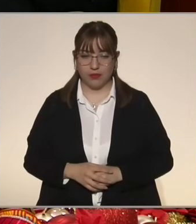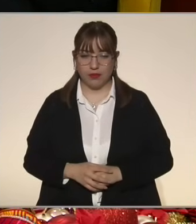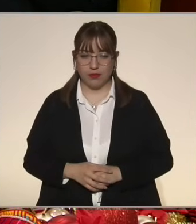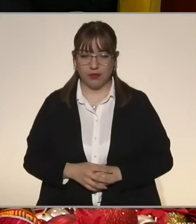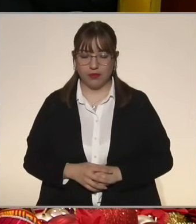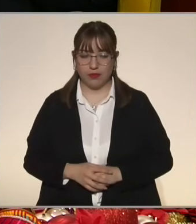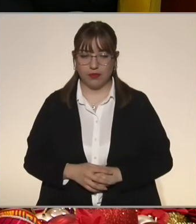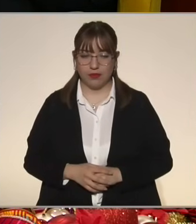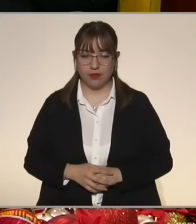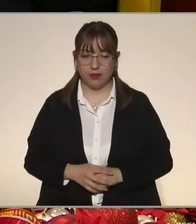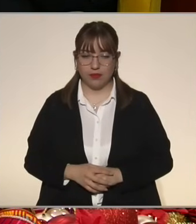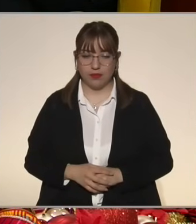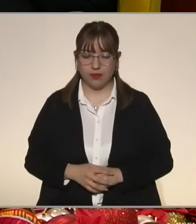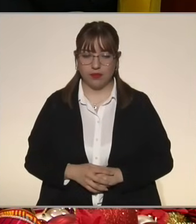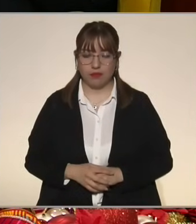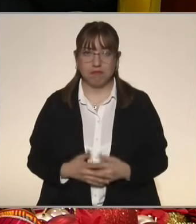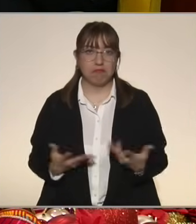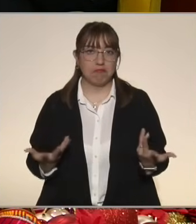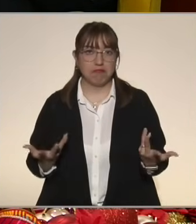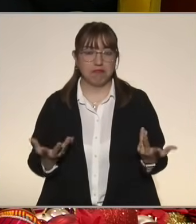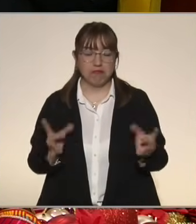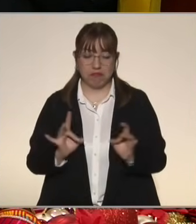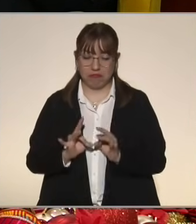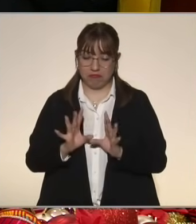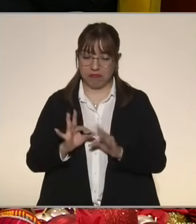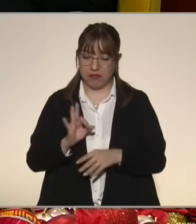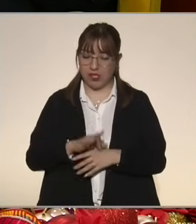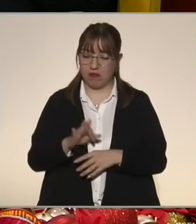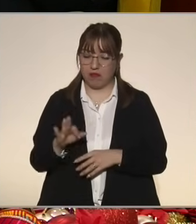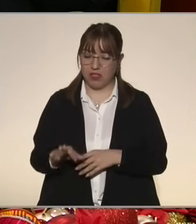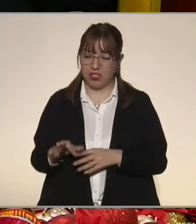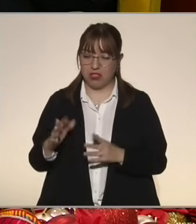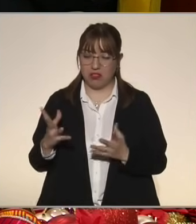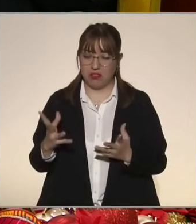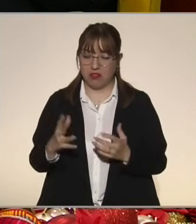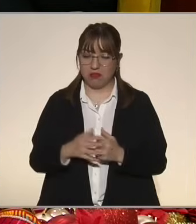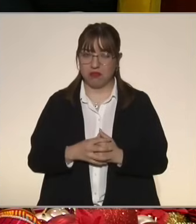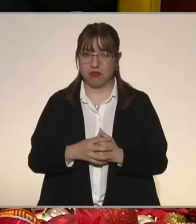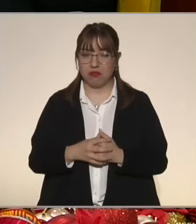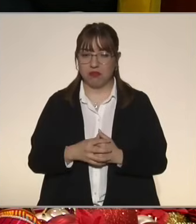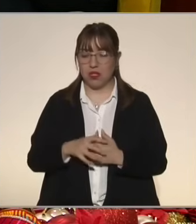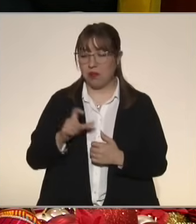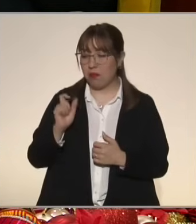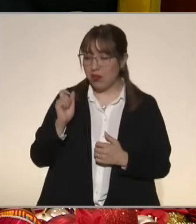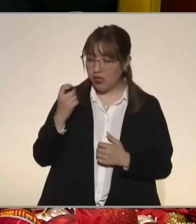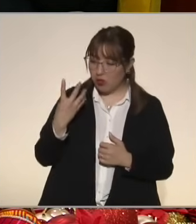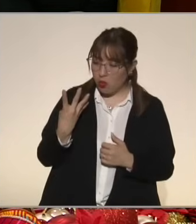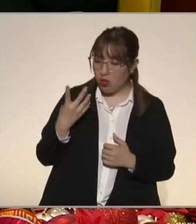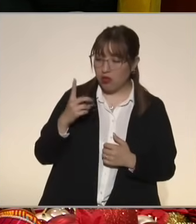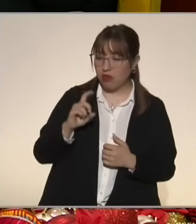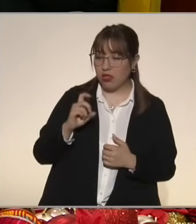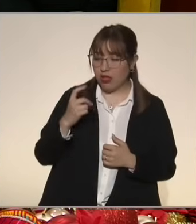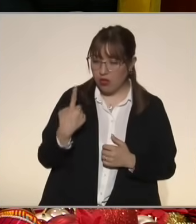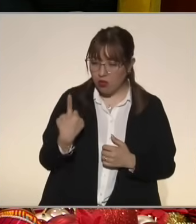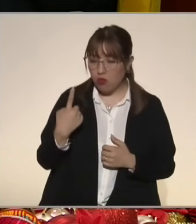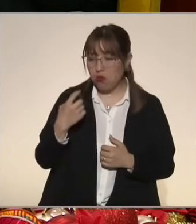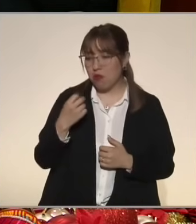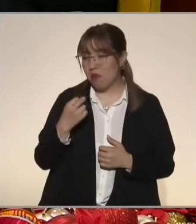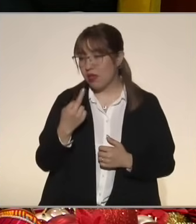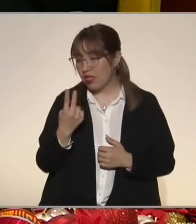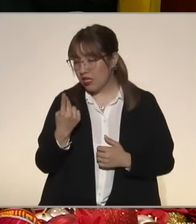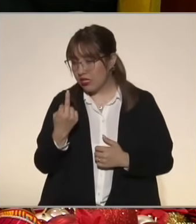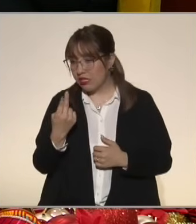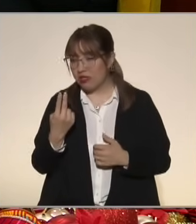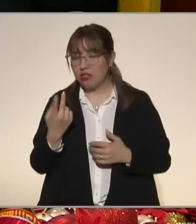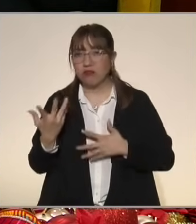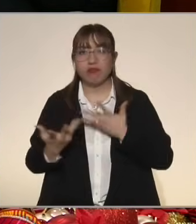O sea, ¿qué pasa si falleció alguien, no sé, ahora el 24 o el 25,